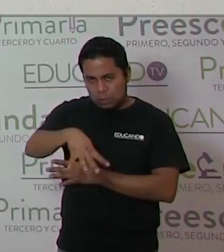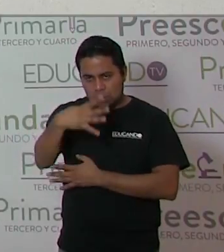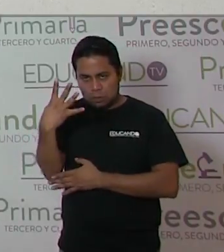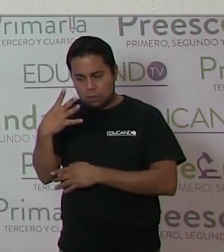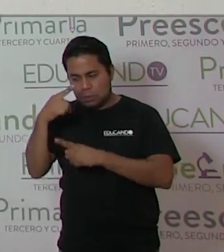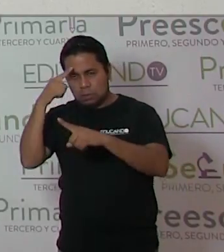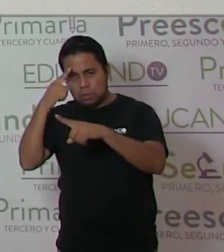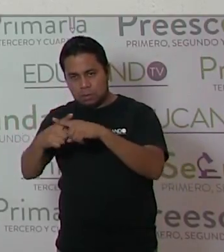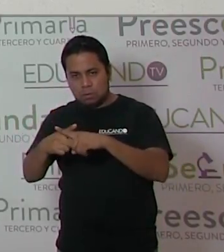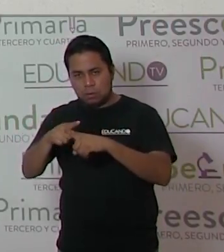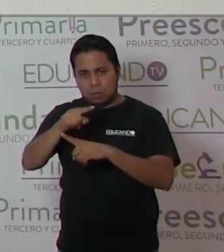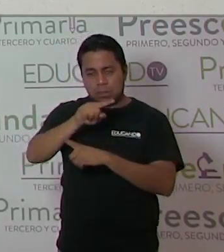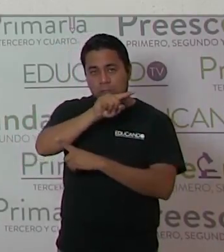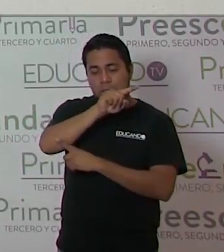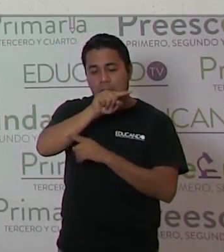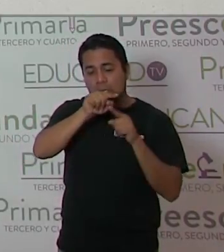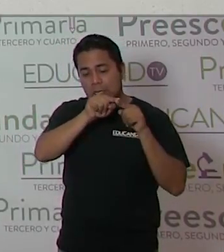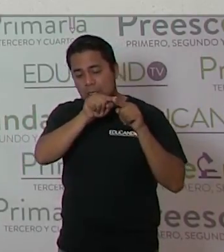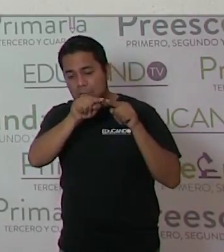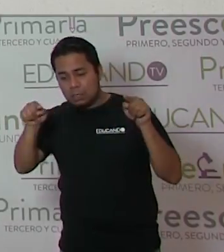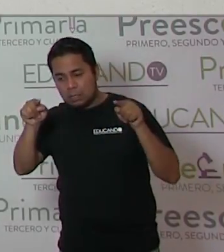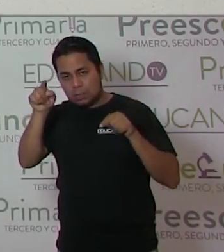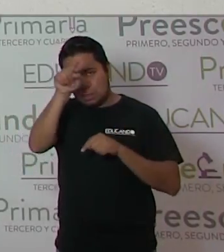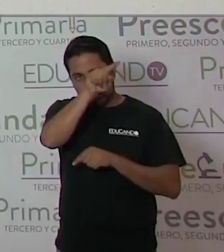3.14 por diámetro.